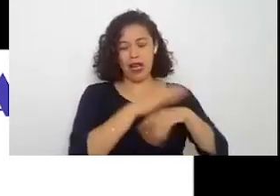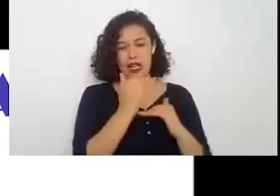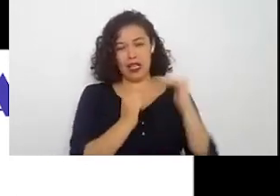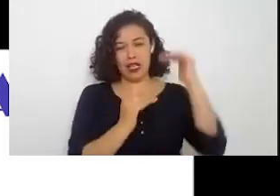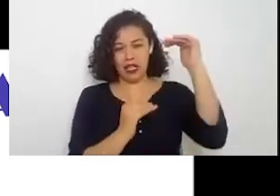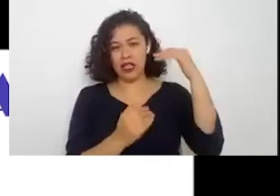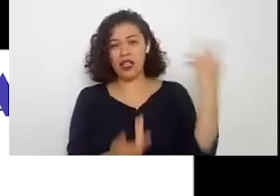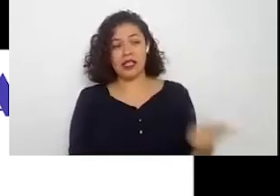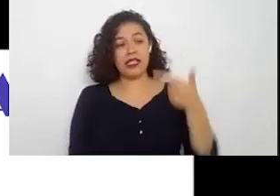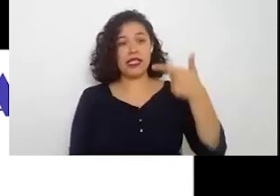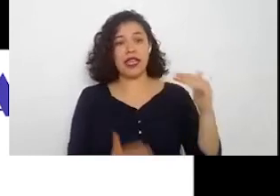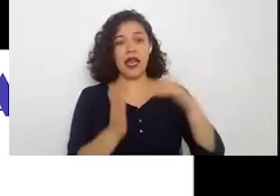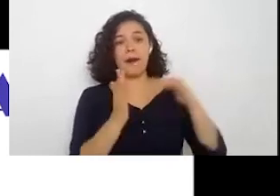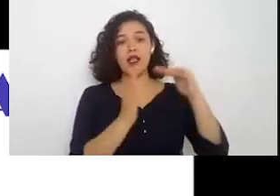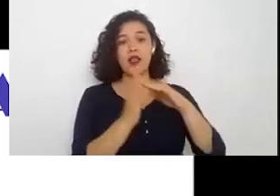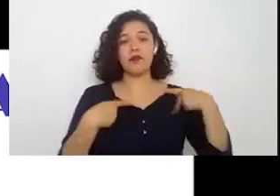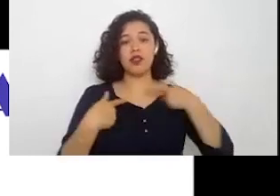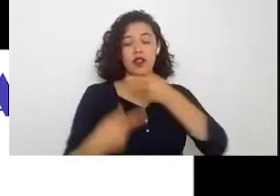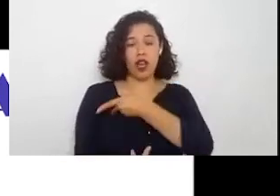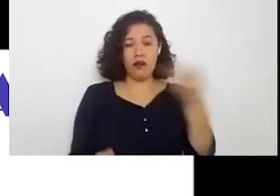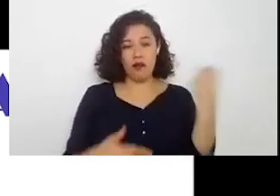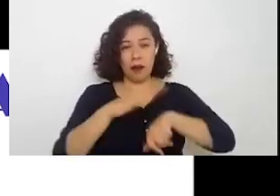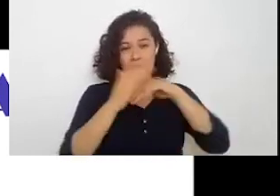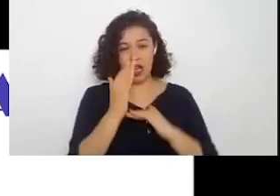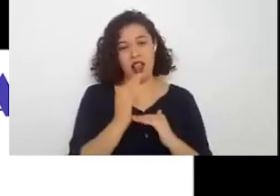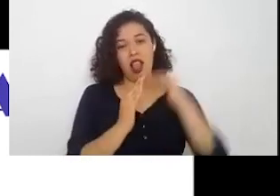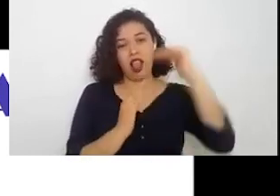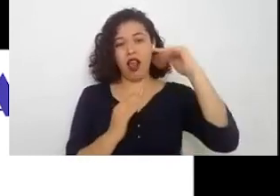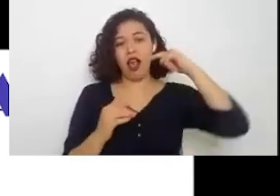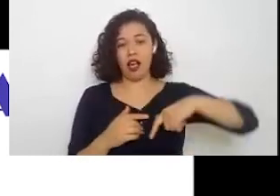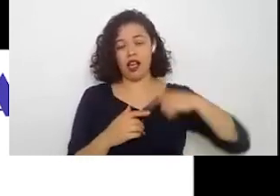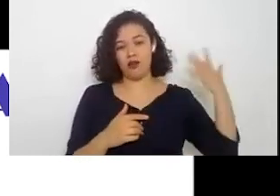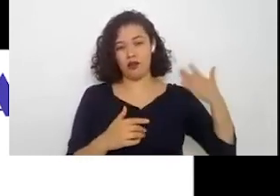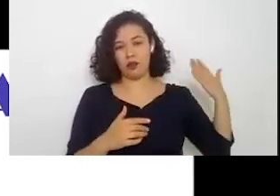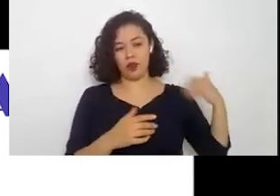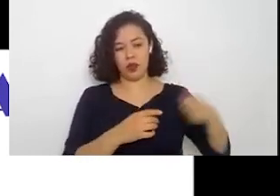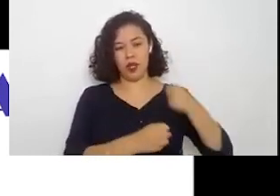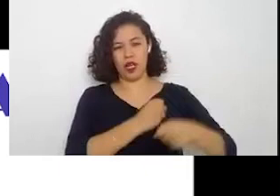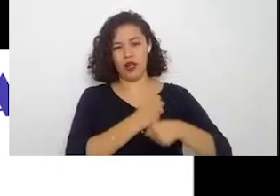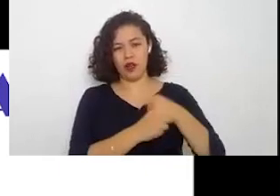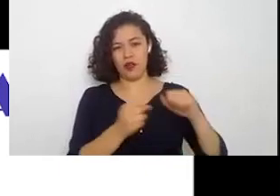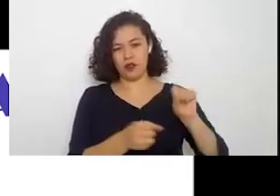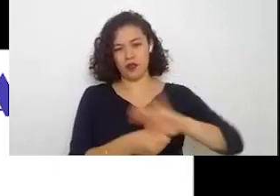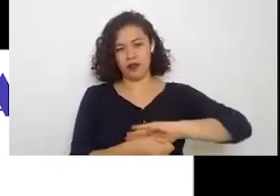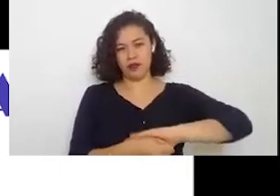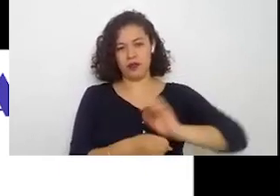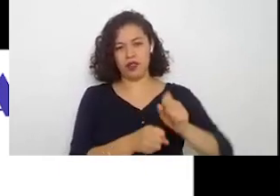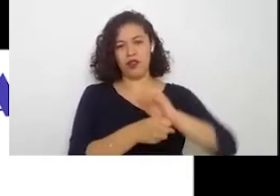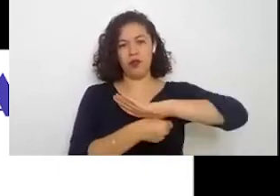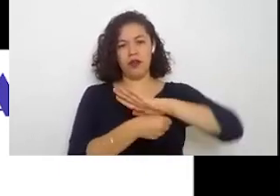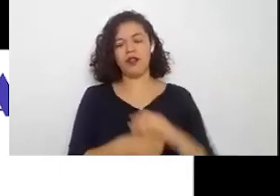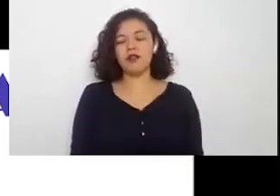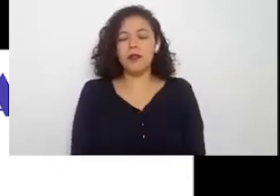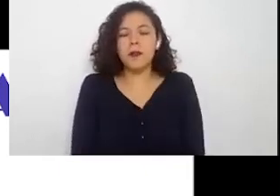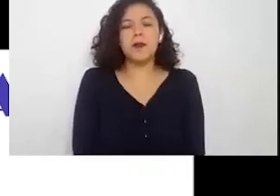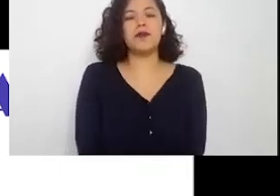millones de pobres que ha incrementado en estos últimos años de pandemia. Entonces, es